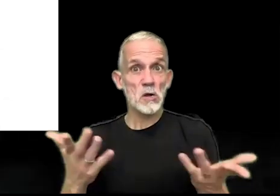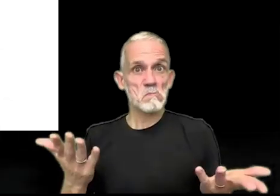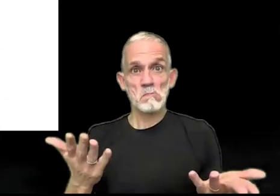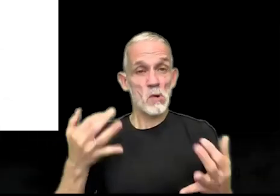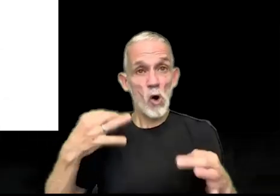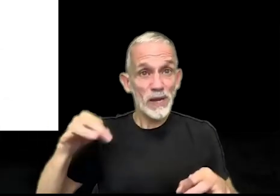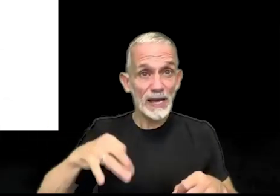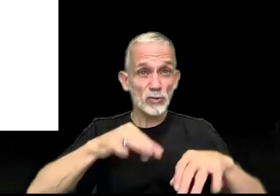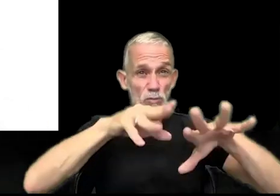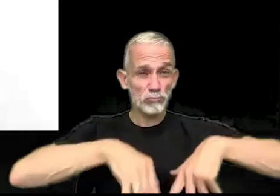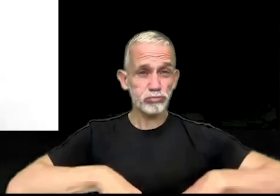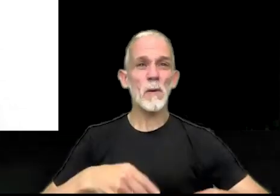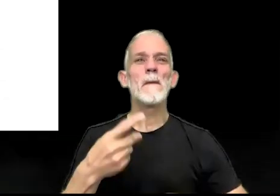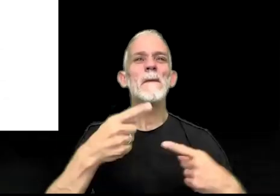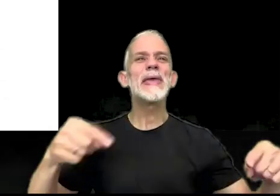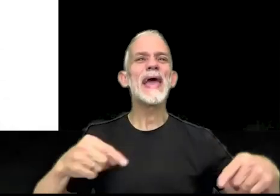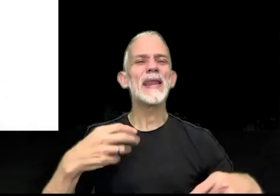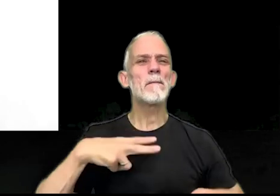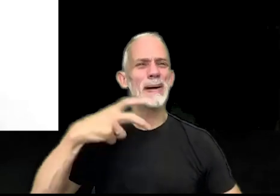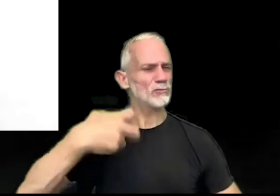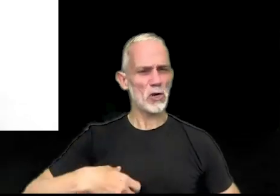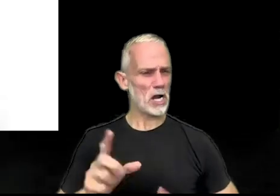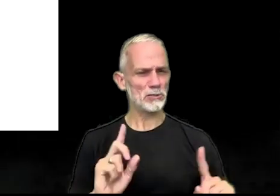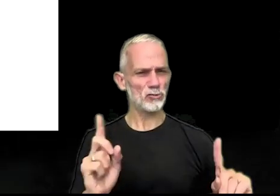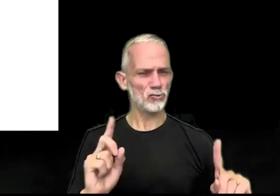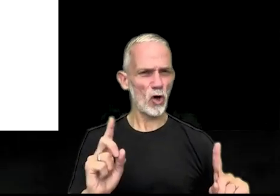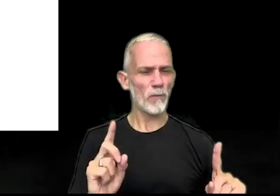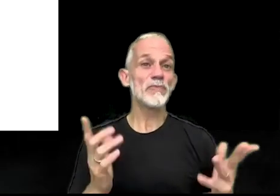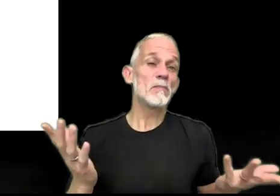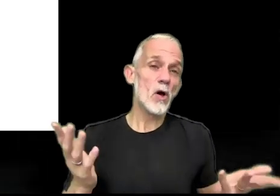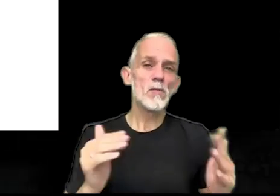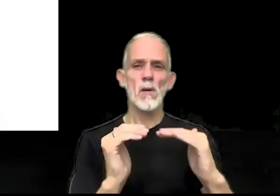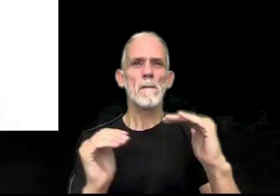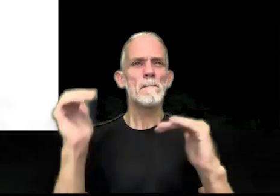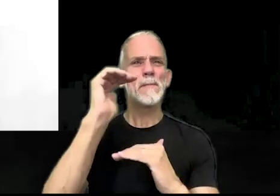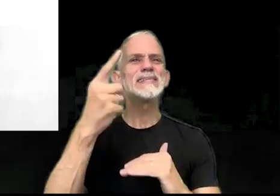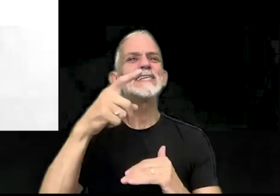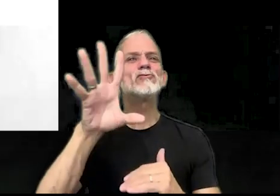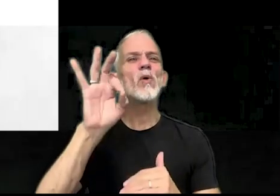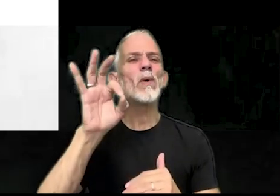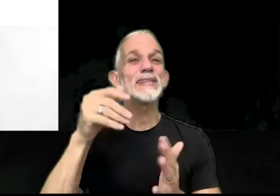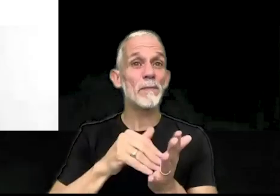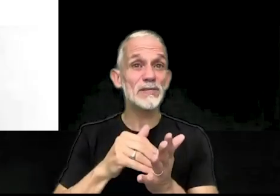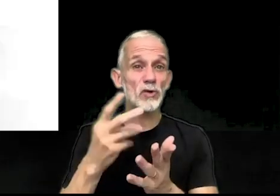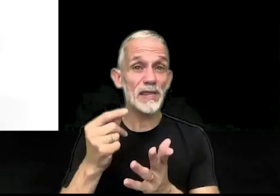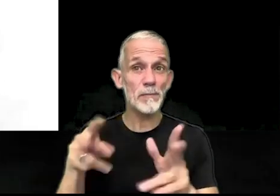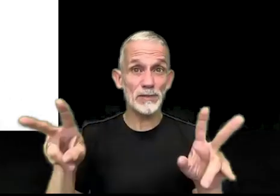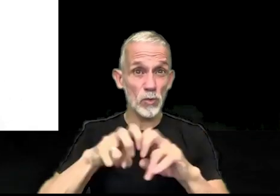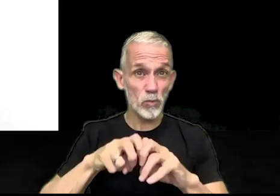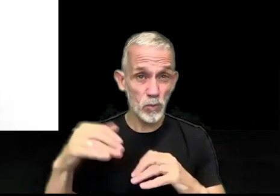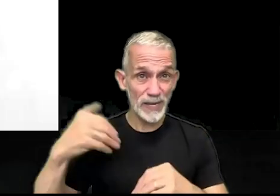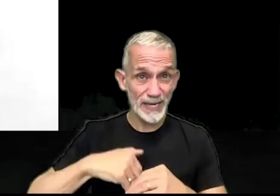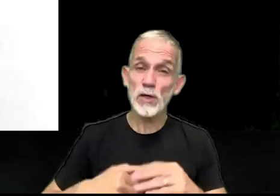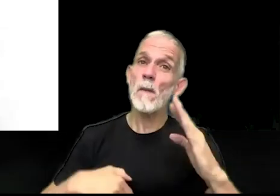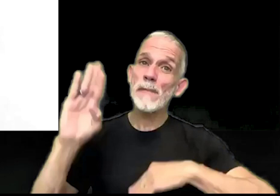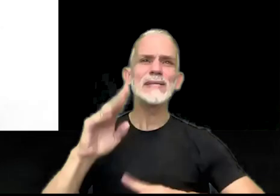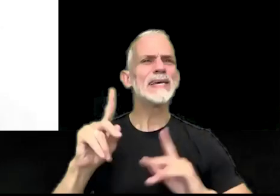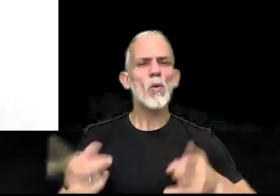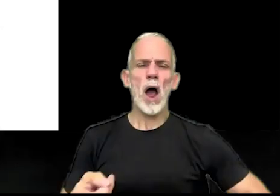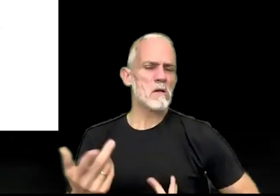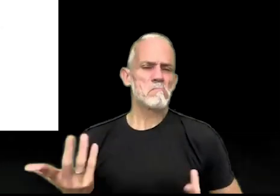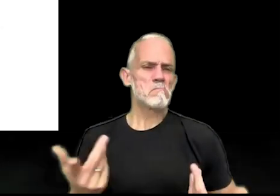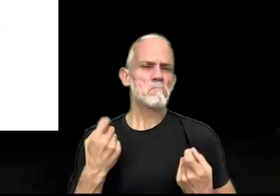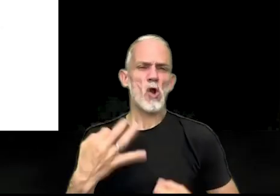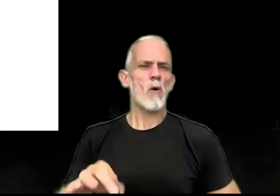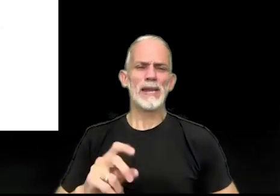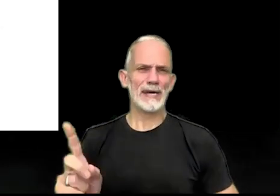están obligados a presentar bienes personales, aunque superen los 150 millones de pesos.